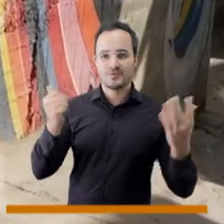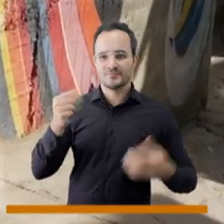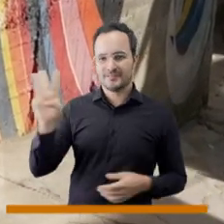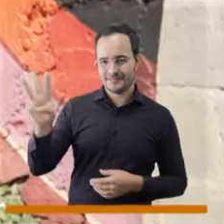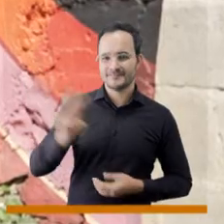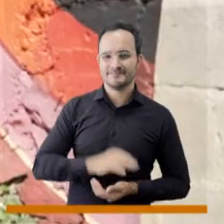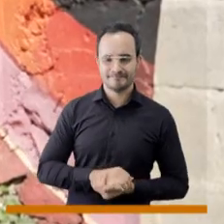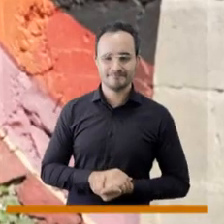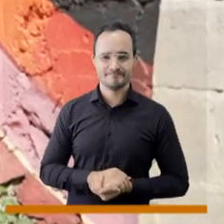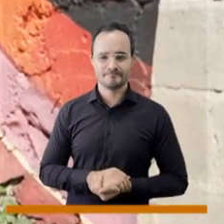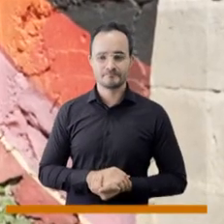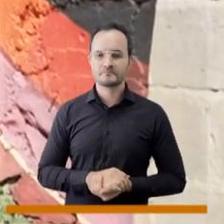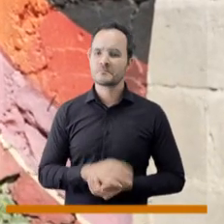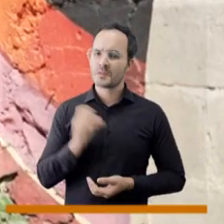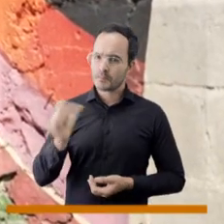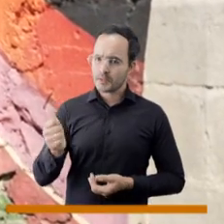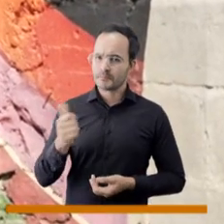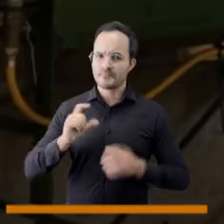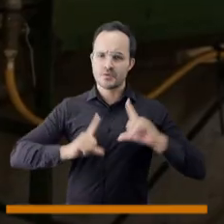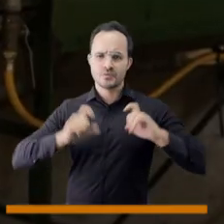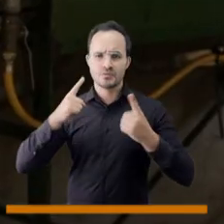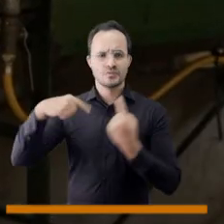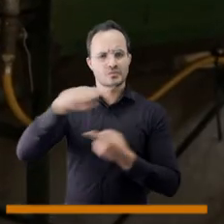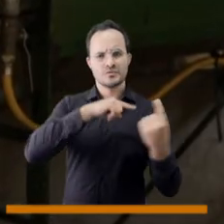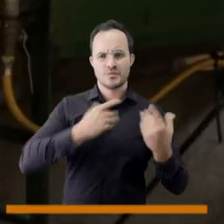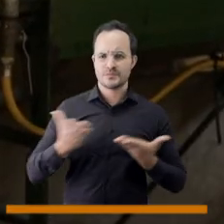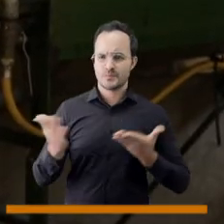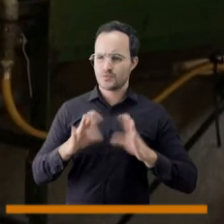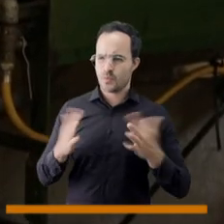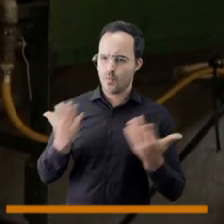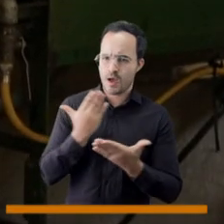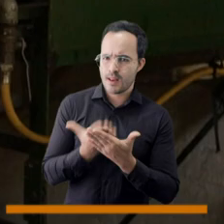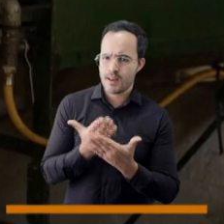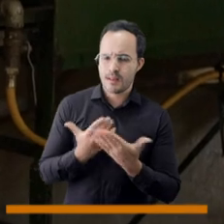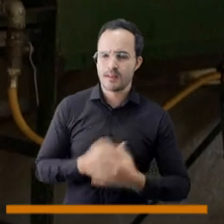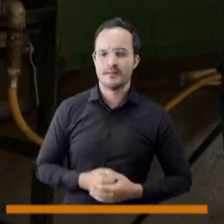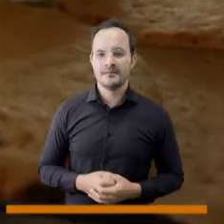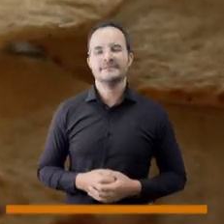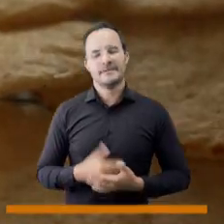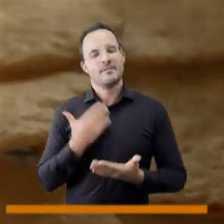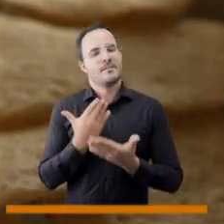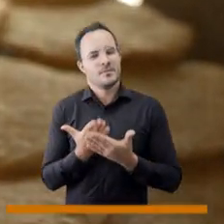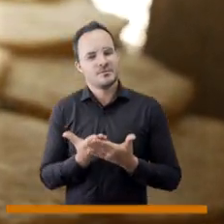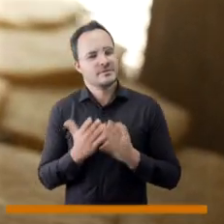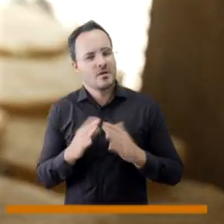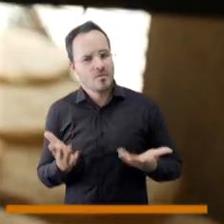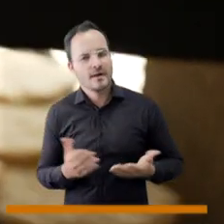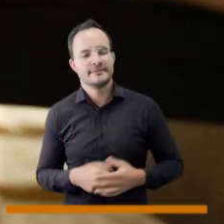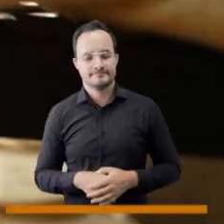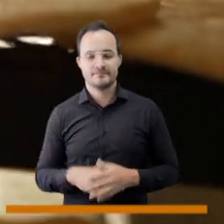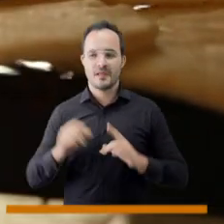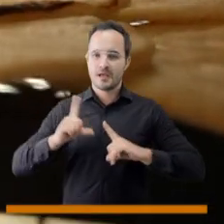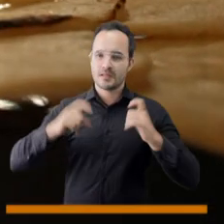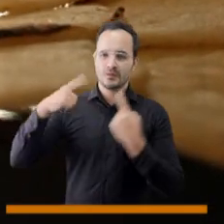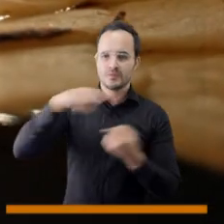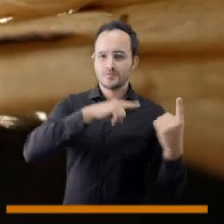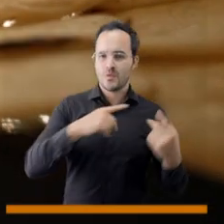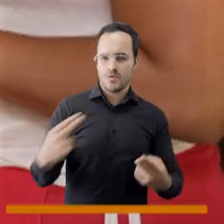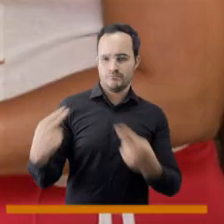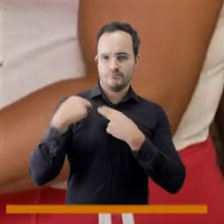13 emprendimientos. Bueno, Luz Dari, cuéntenos cuál es el turismo que ustedes proponen. El turismo que proponemos es un